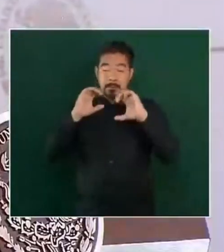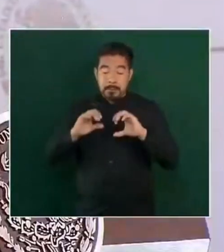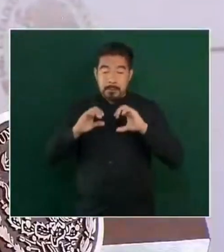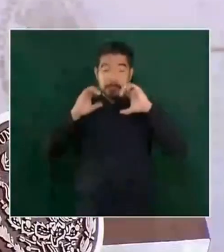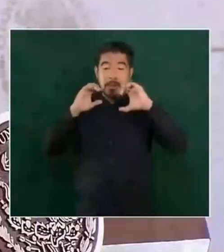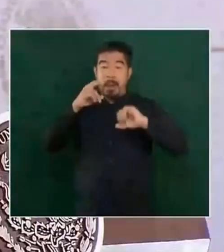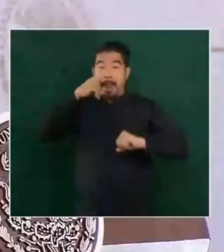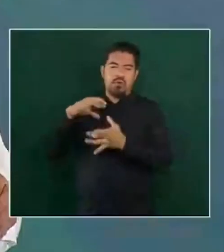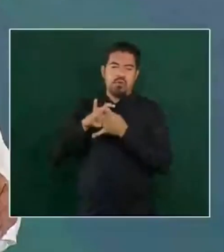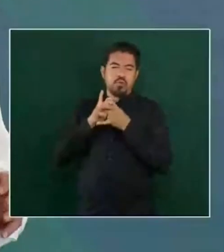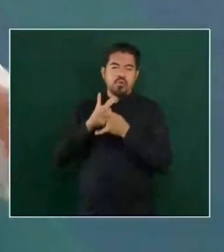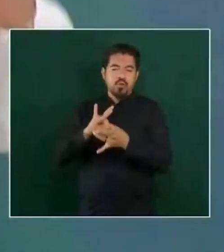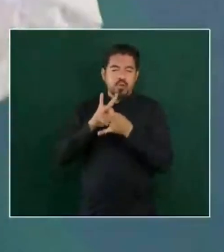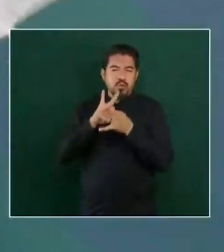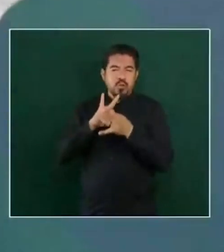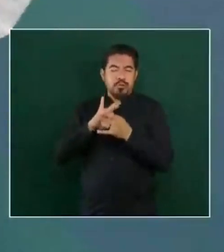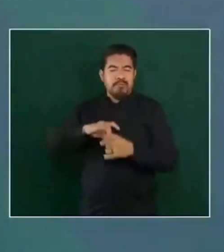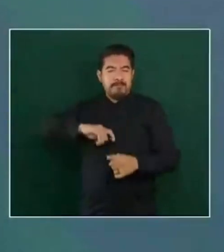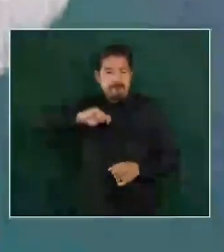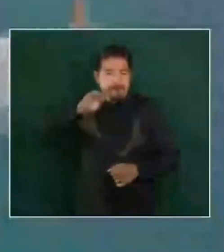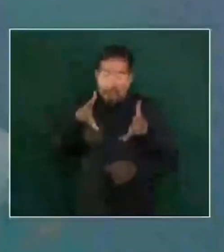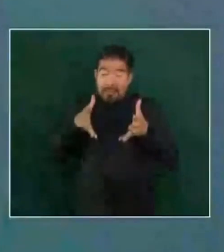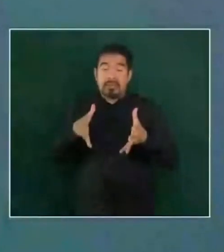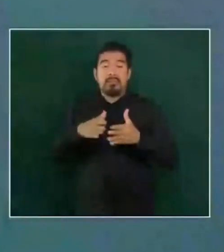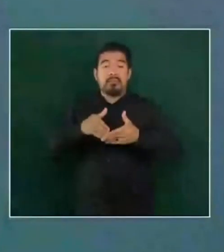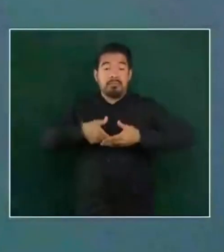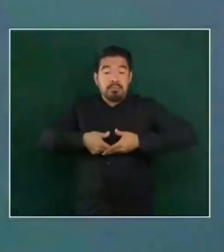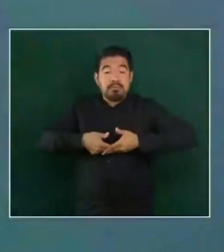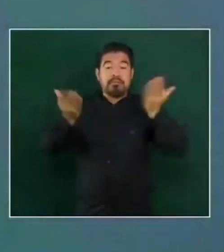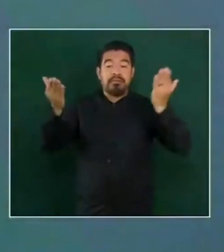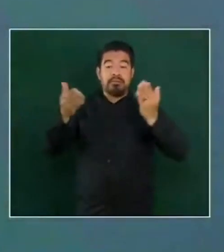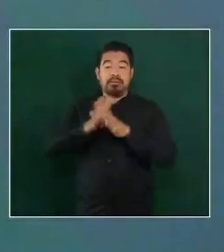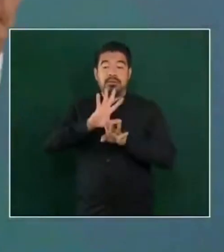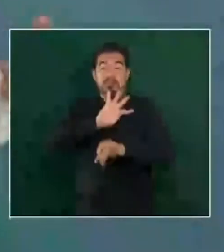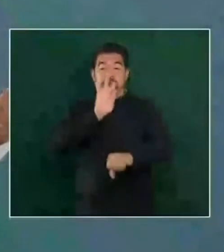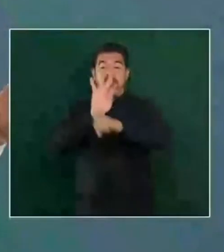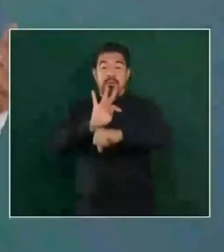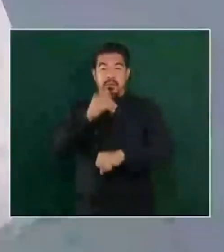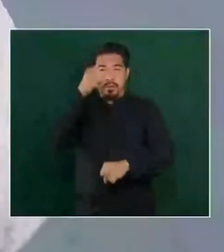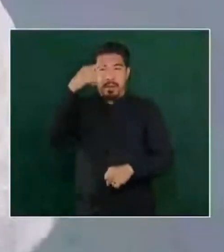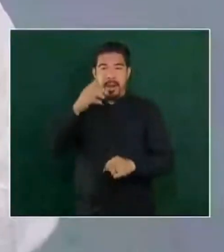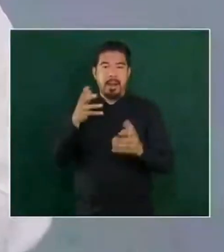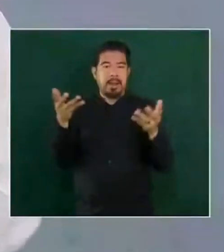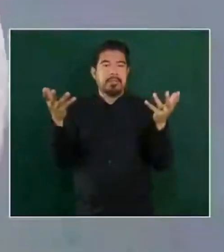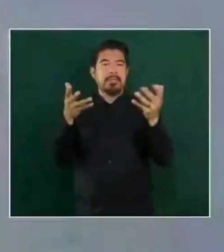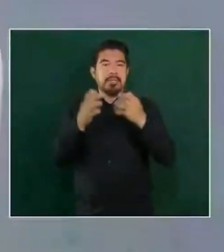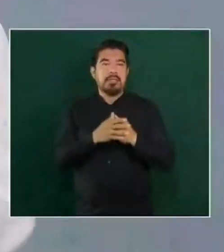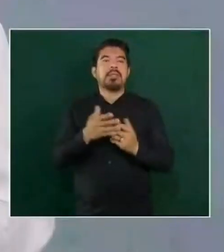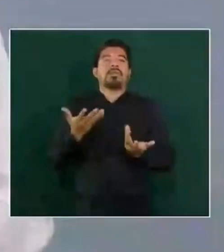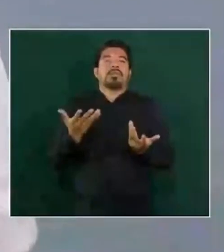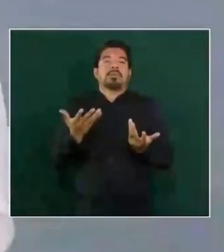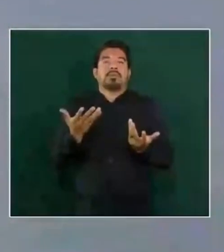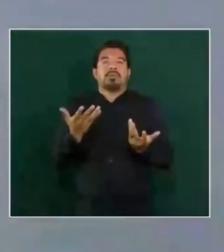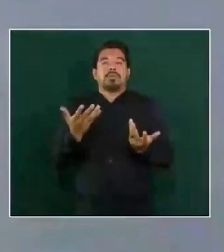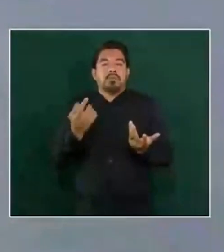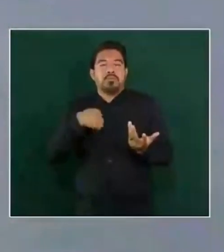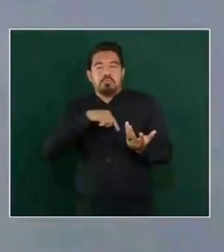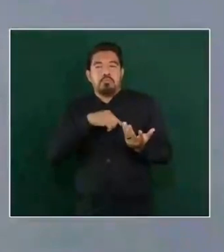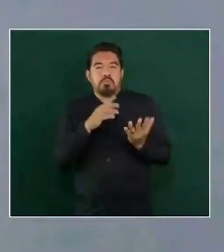México profundo que nos ha aportado muchísimo porque nos ha dado una forma de ser una forma